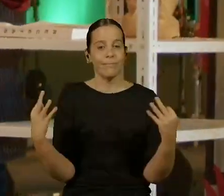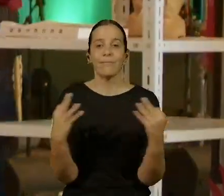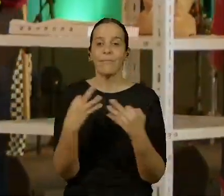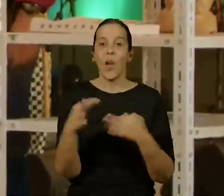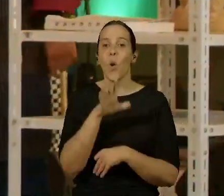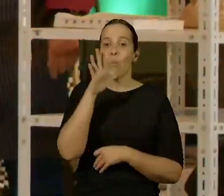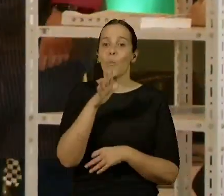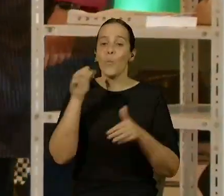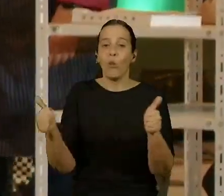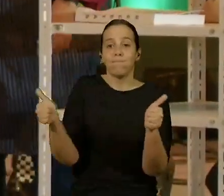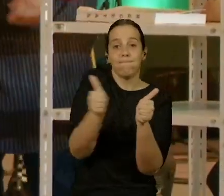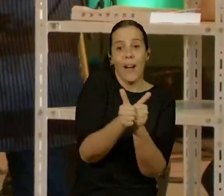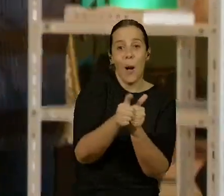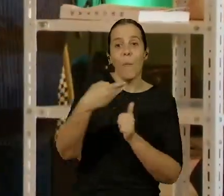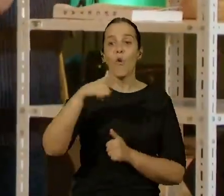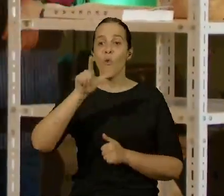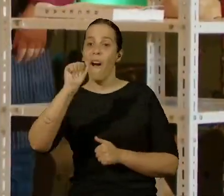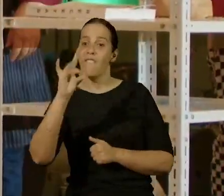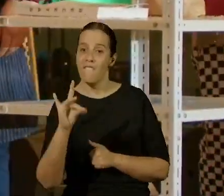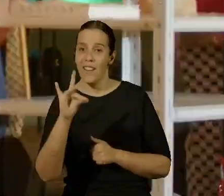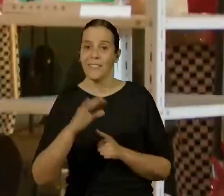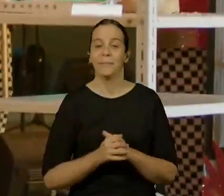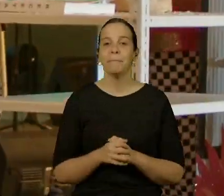Vienes de pinche hablar.